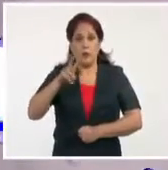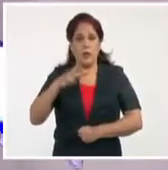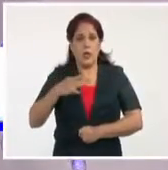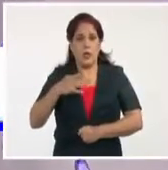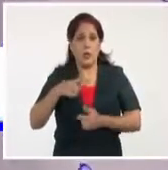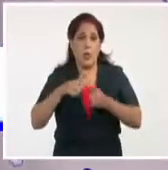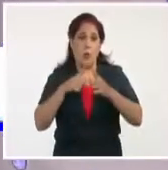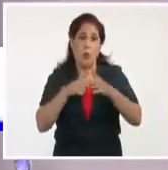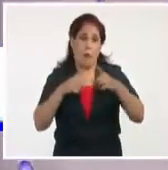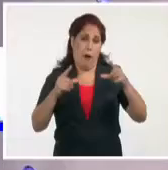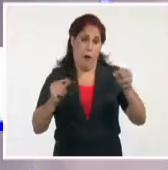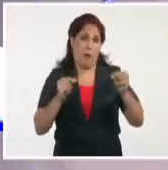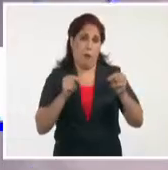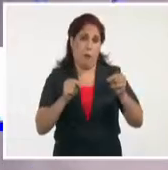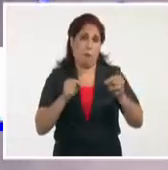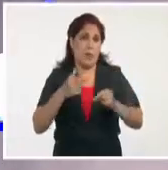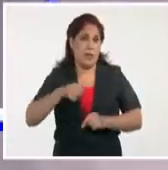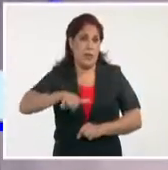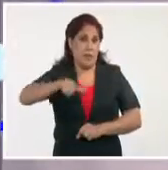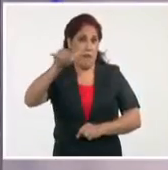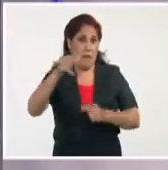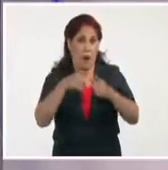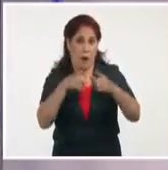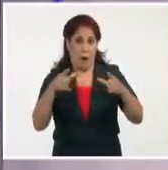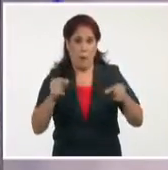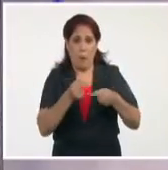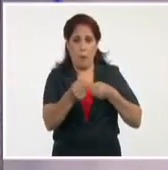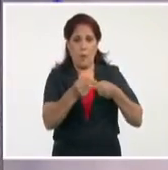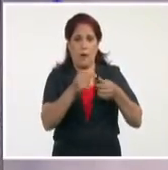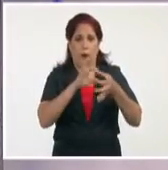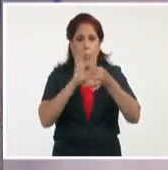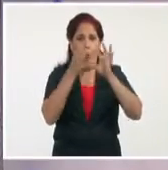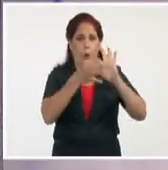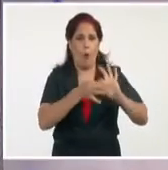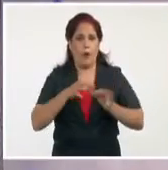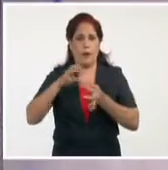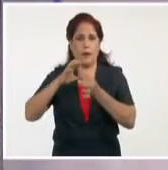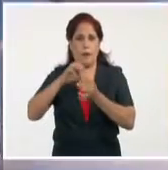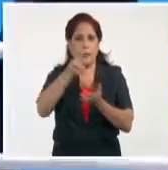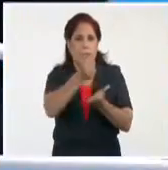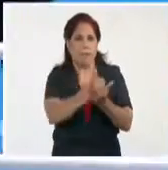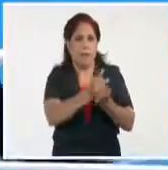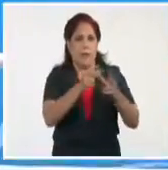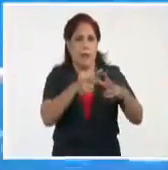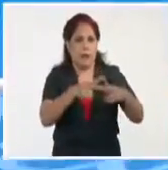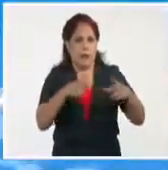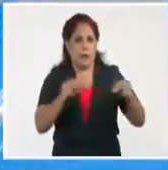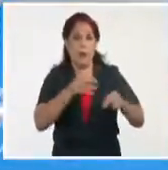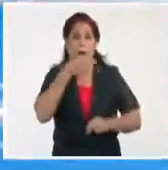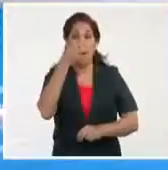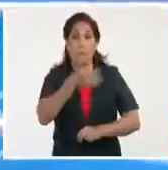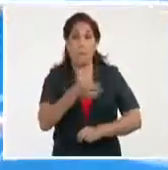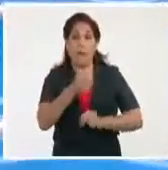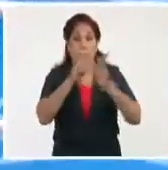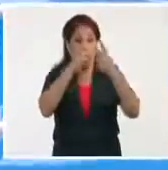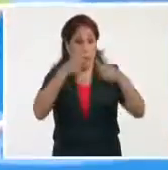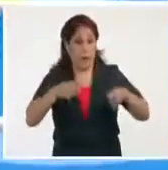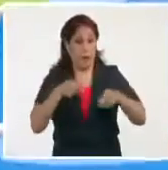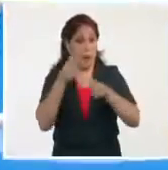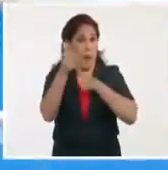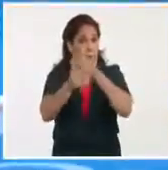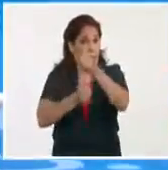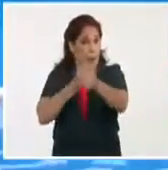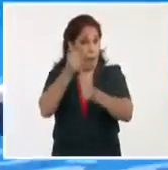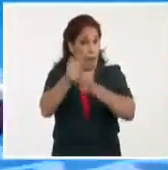Japón, donde finalizará la preparación de cara a los ya cercanos Juegos Olímpicos de Tokio. Según explicó el presidente de la Federación Cubana, Alberto Puig